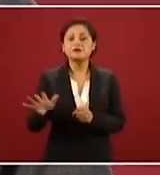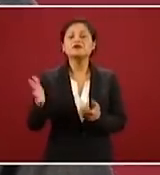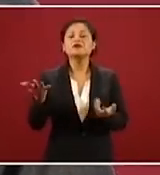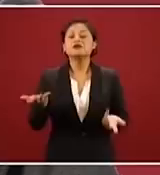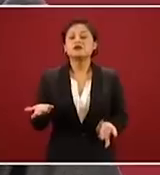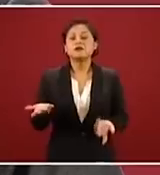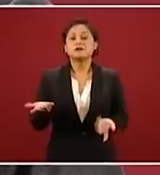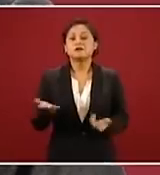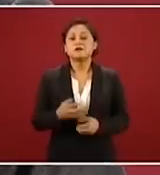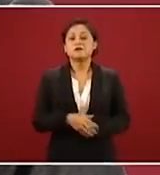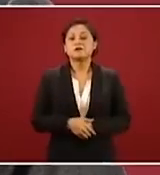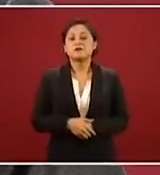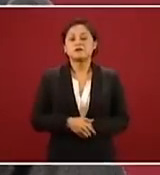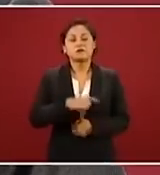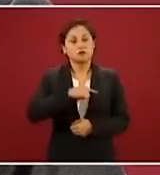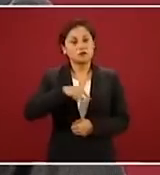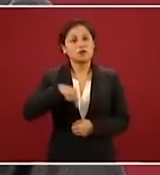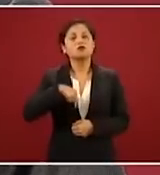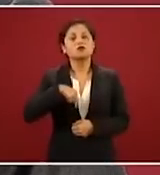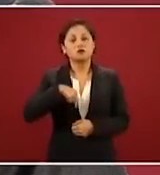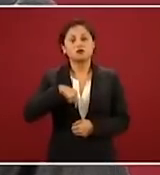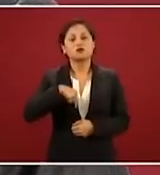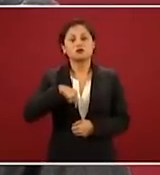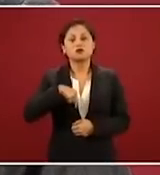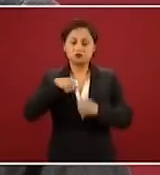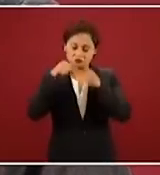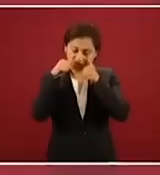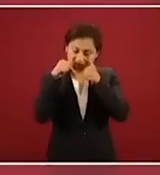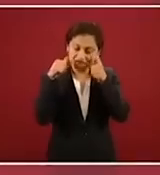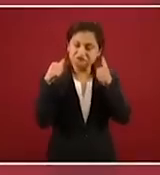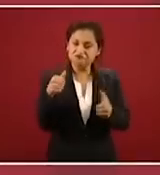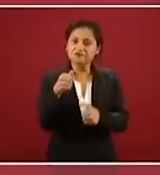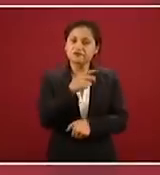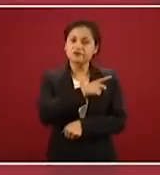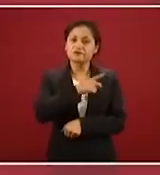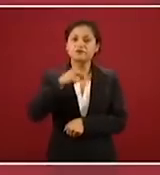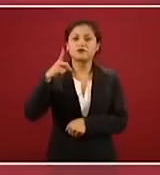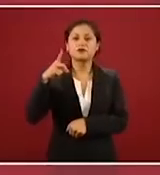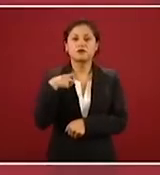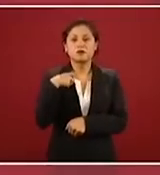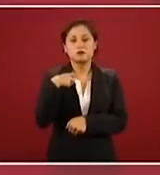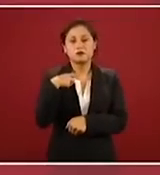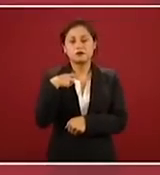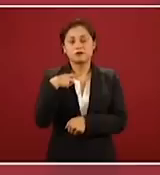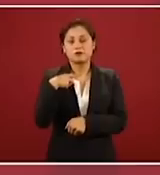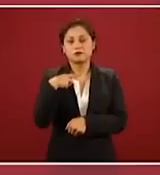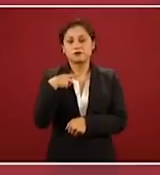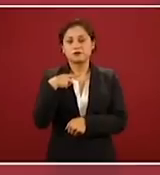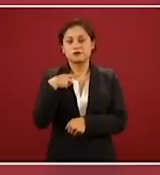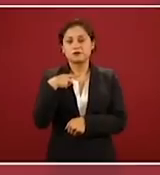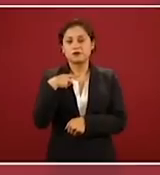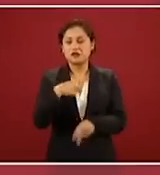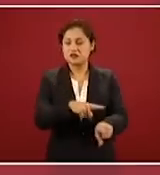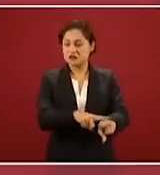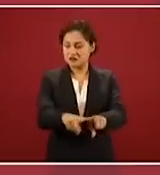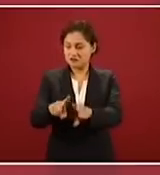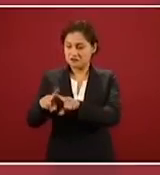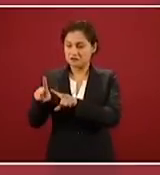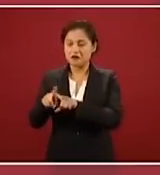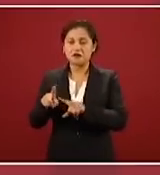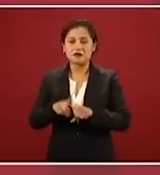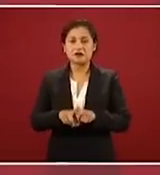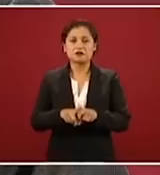tenemos nosotros que enfrentar con todos los medios, con